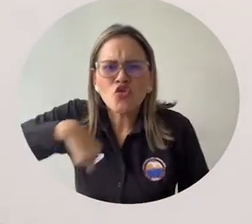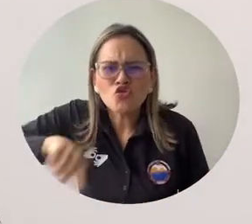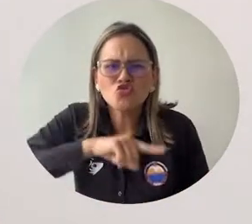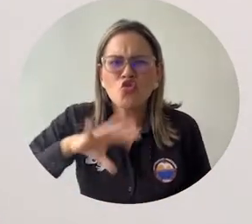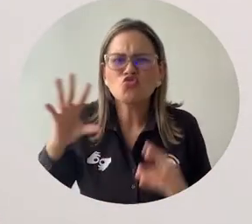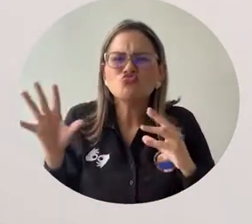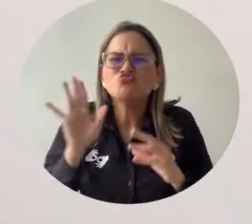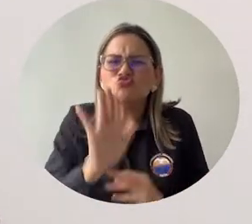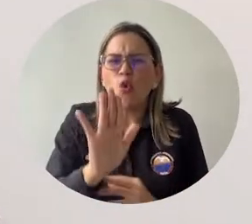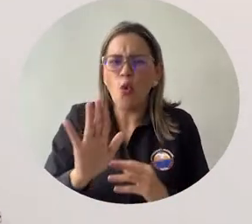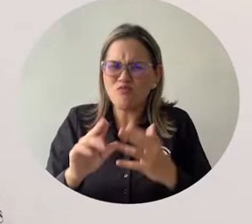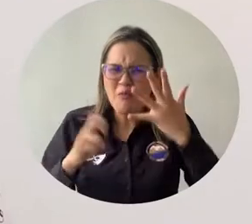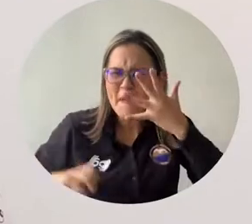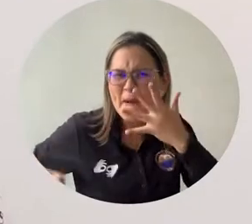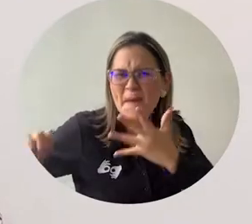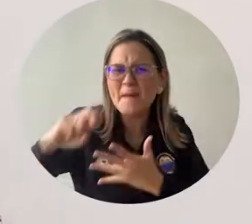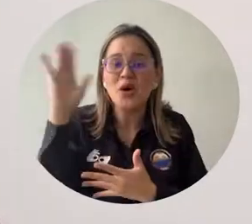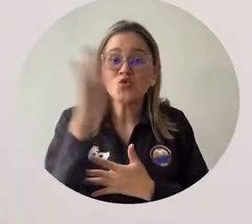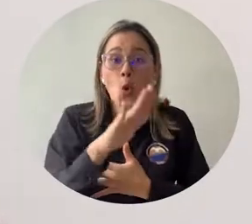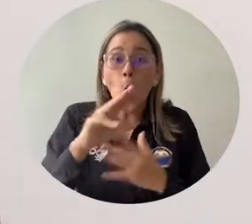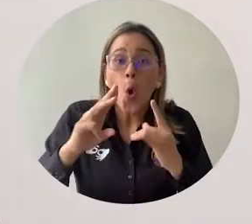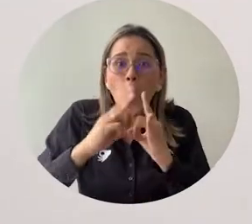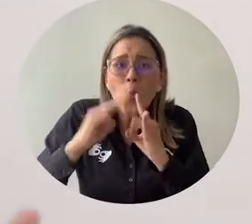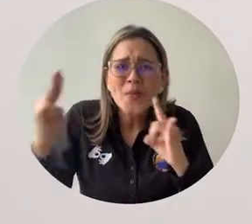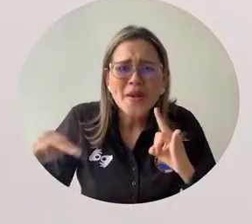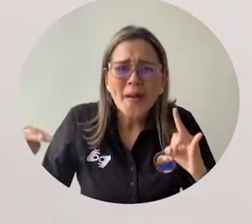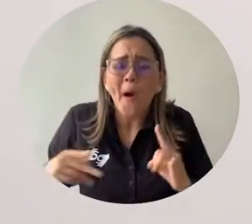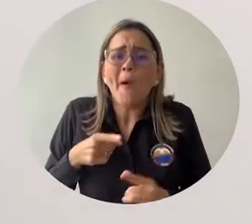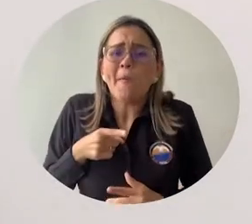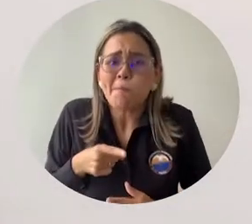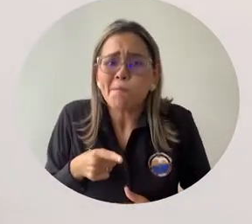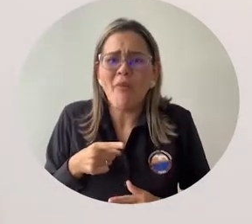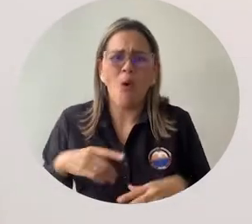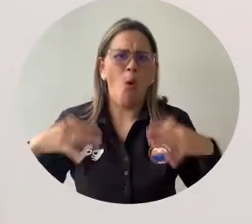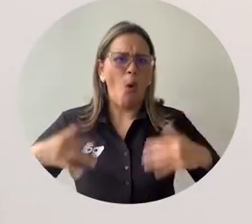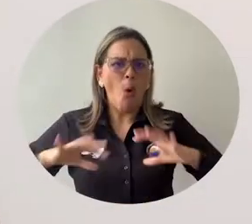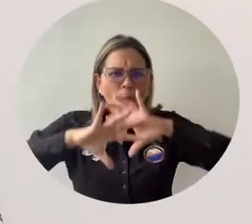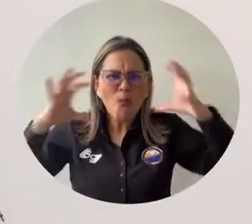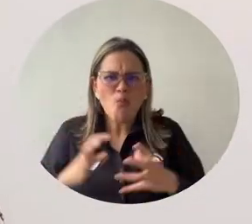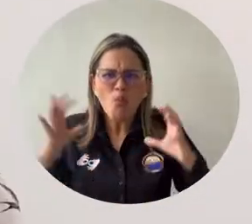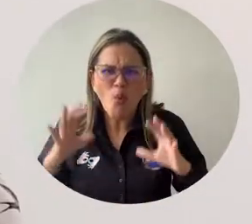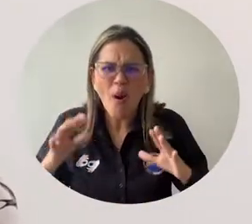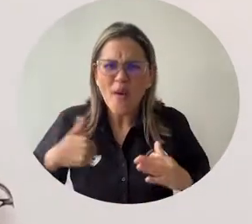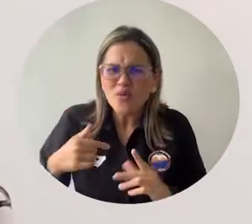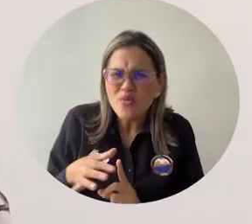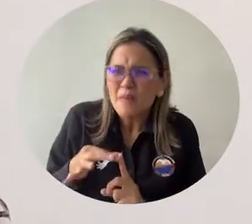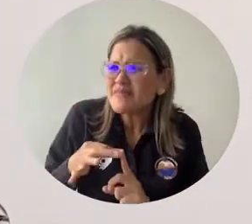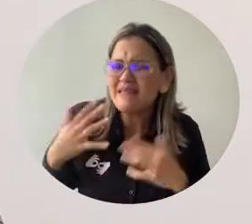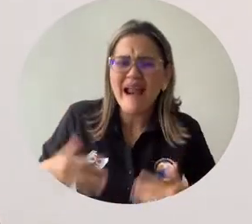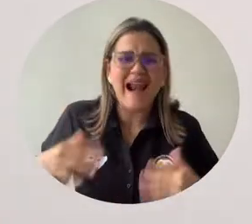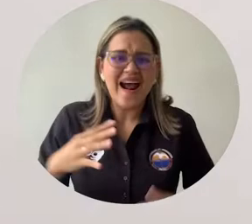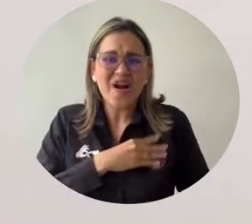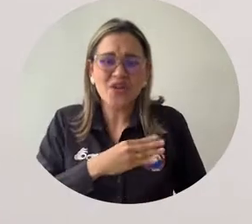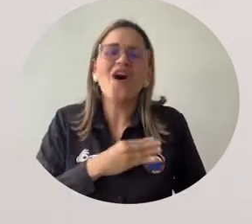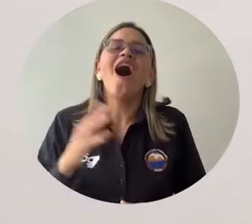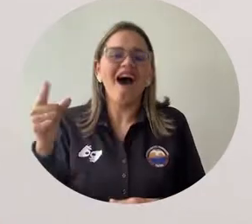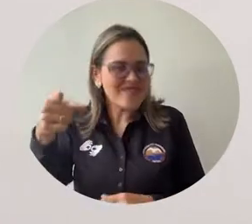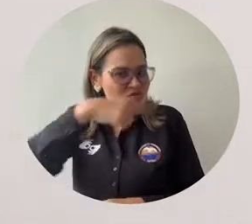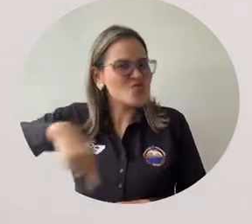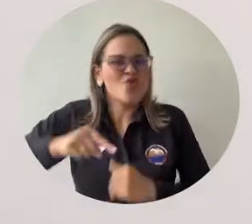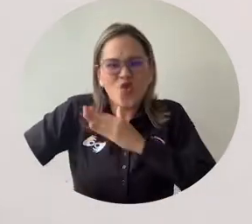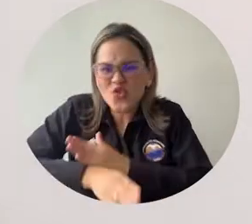ranking de las mejores universidades a nivel mundial nos inspira a seguir haciendo las cosas con mucho sacrificio, con mucho